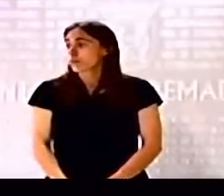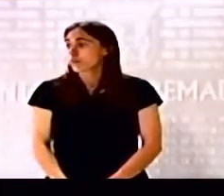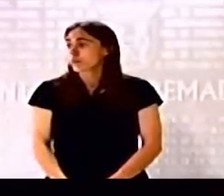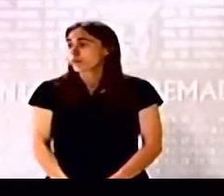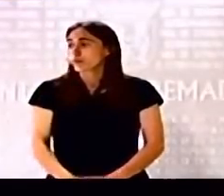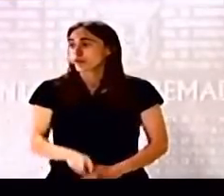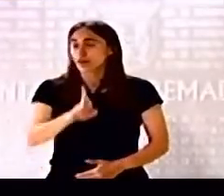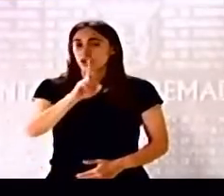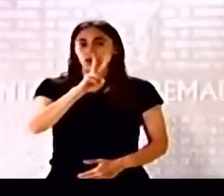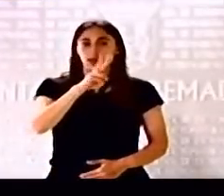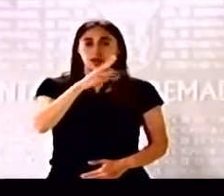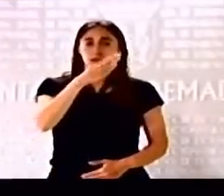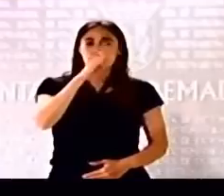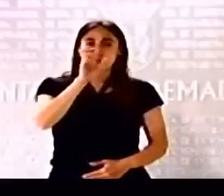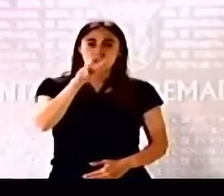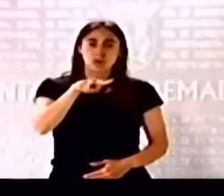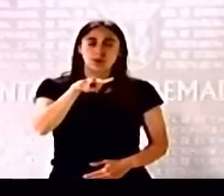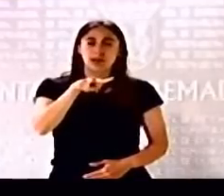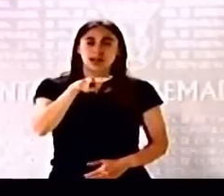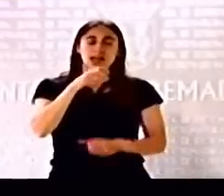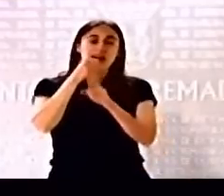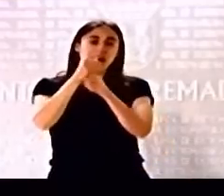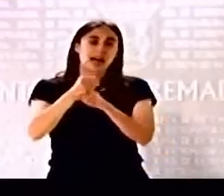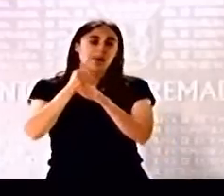Rubén Caballero, de Televisión Española.